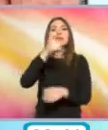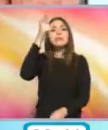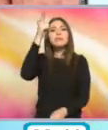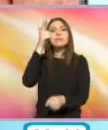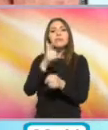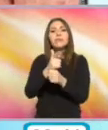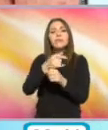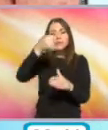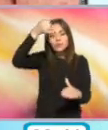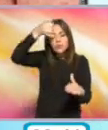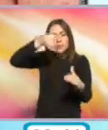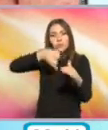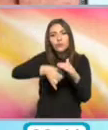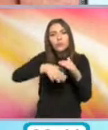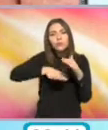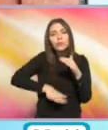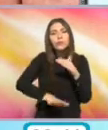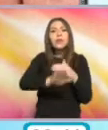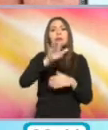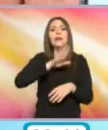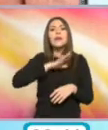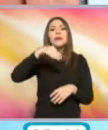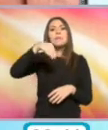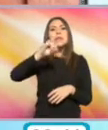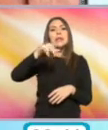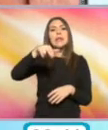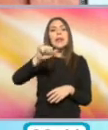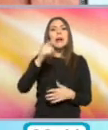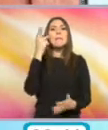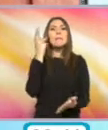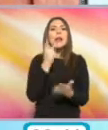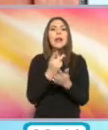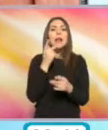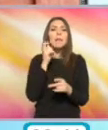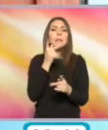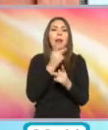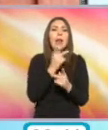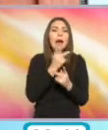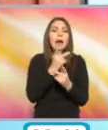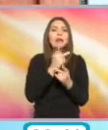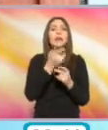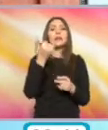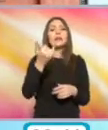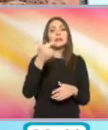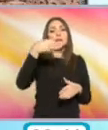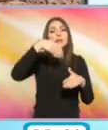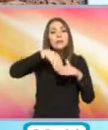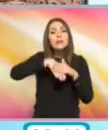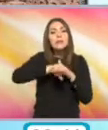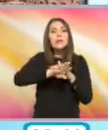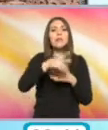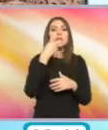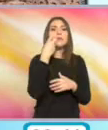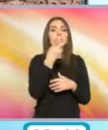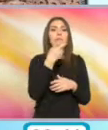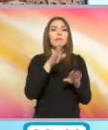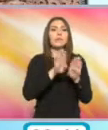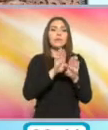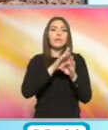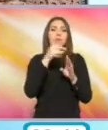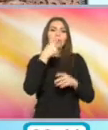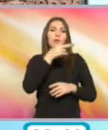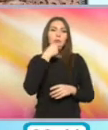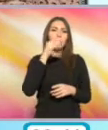minas de plata de Juan de Tolosa. Así es. Es la razón por la que fue fundada y de ahí para adelante realmente fue consentida del virreinato porque les daba